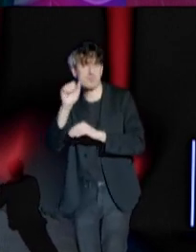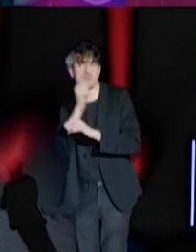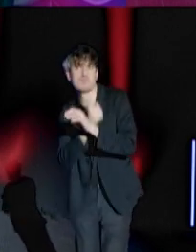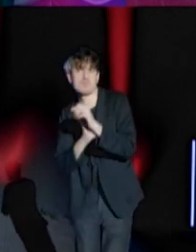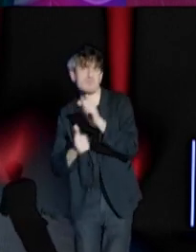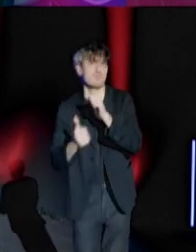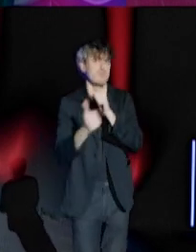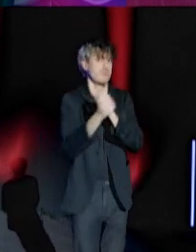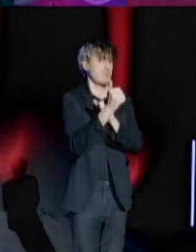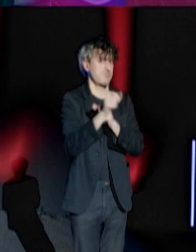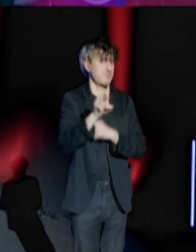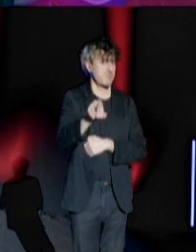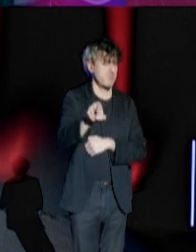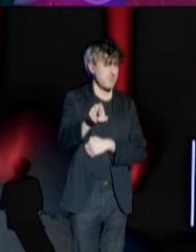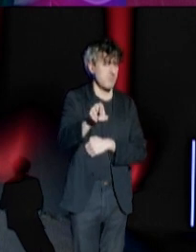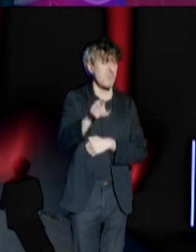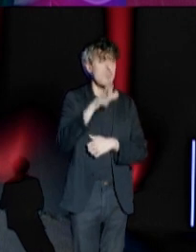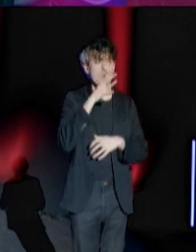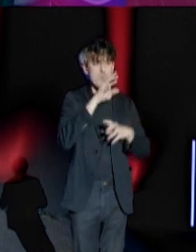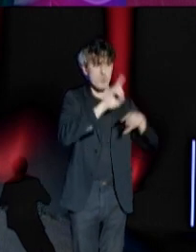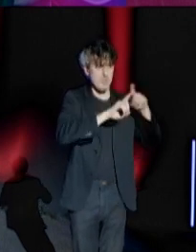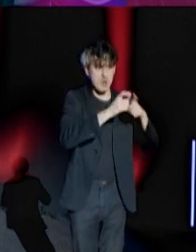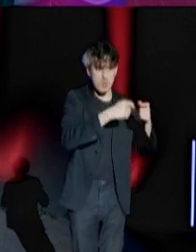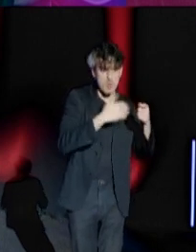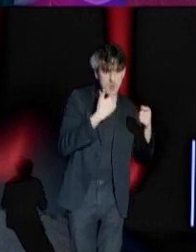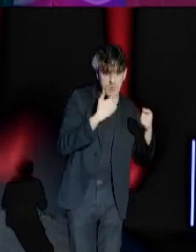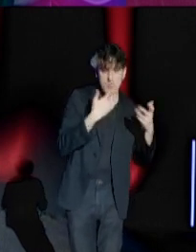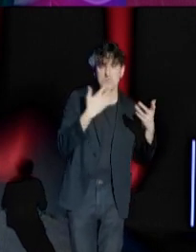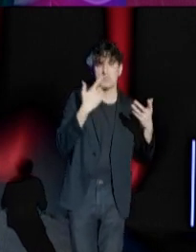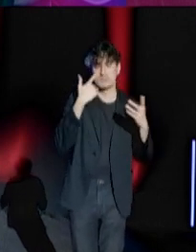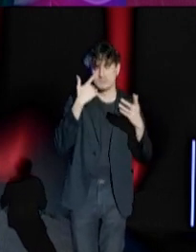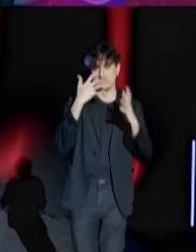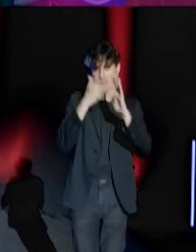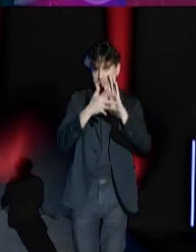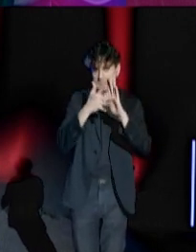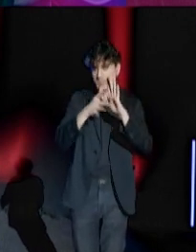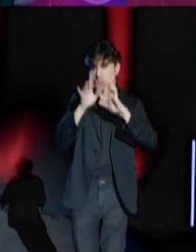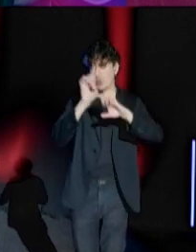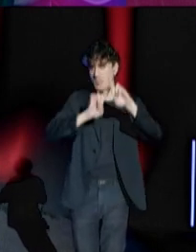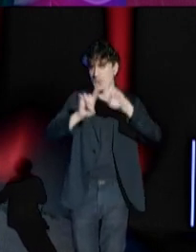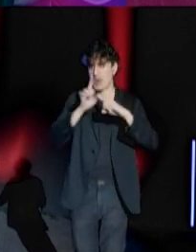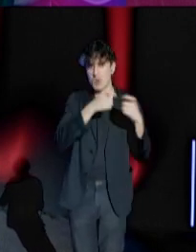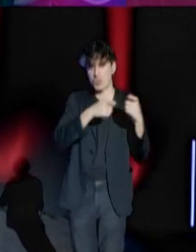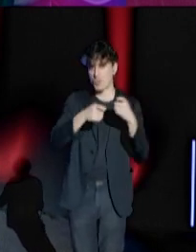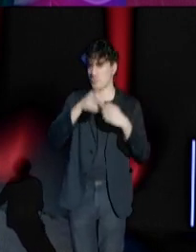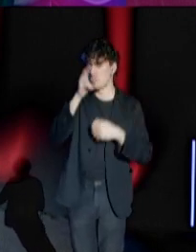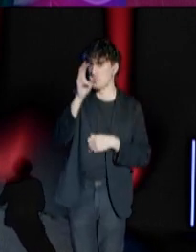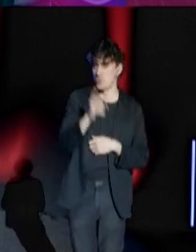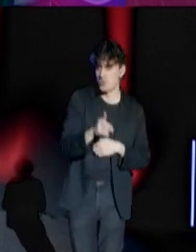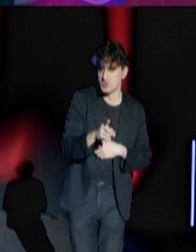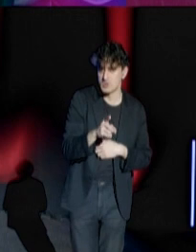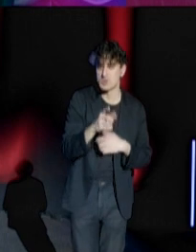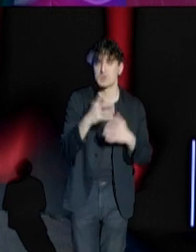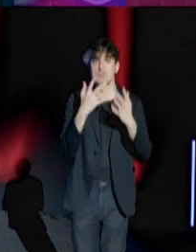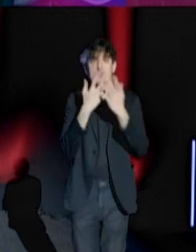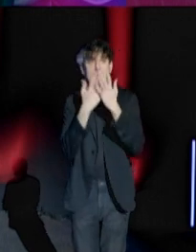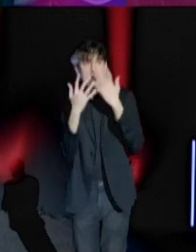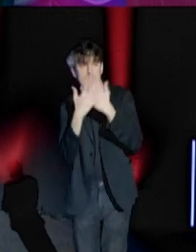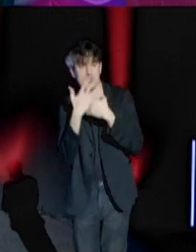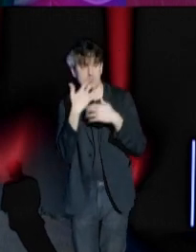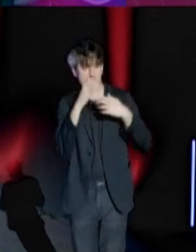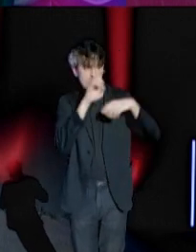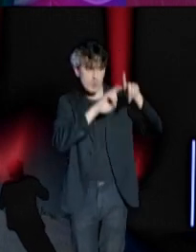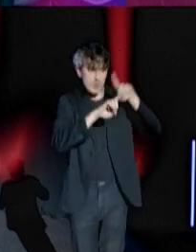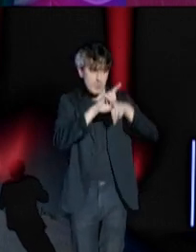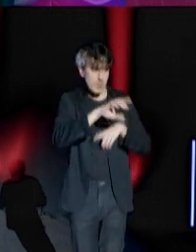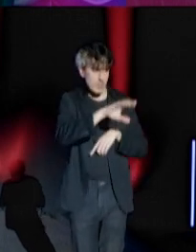digo bien no se trata de un problema de tecnología fijaros como estamos uniendo ambos líneas estamos uniendo la madurez de negocio entender el problema